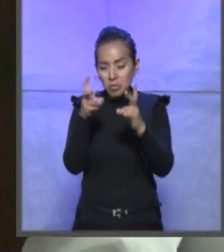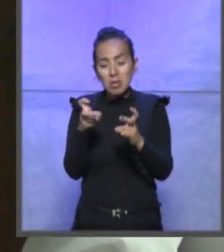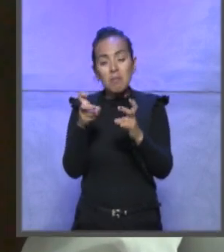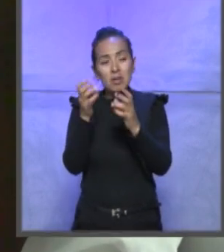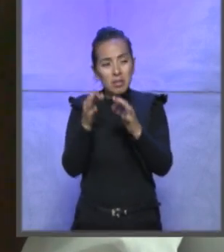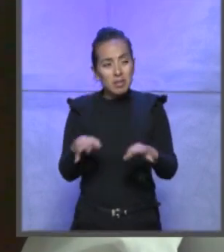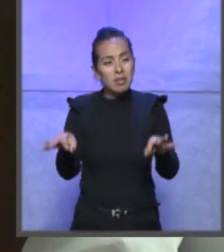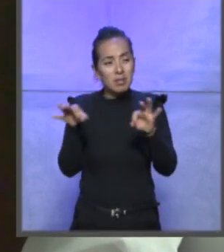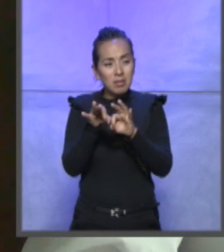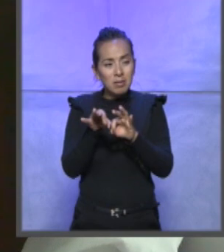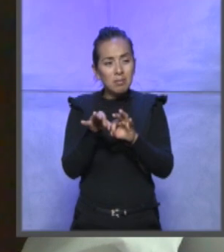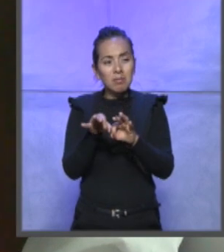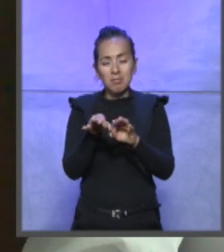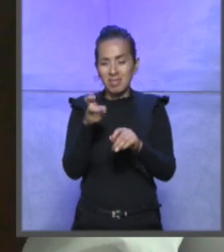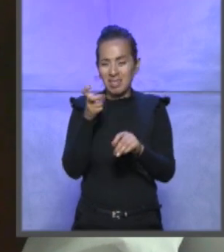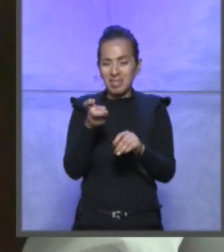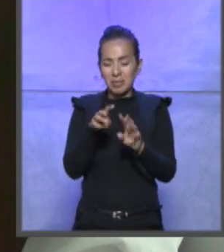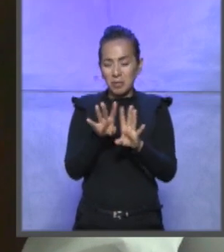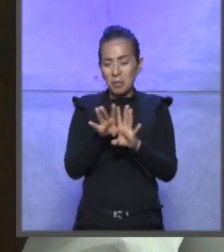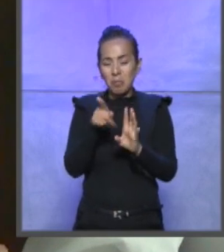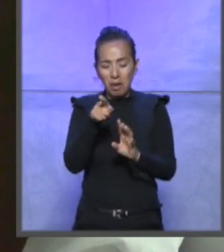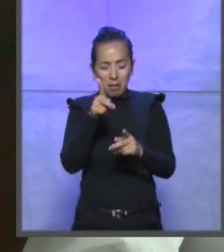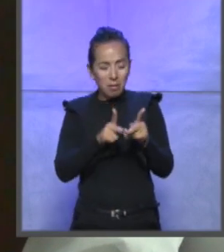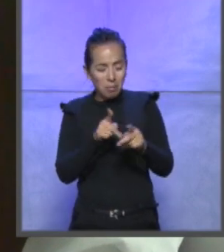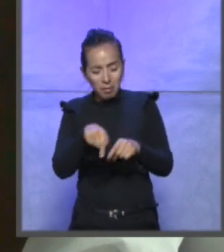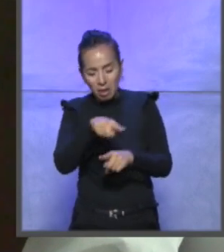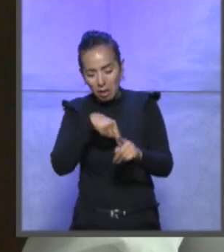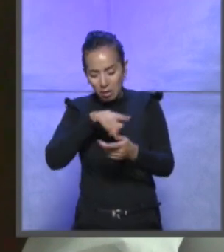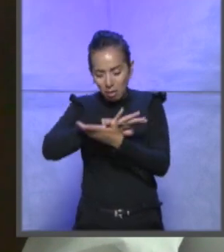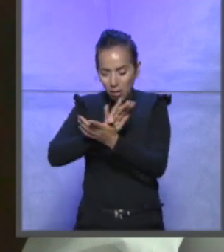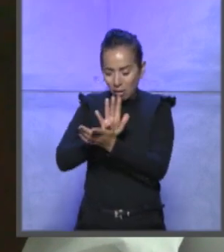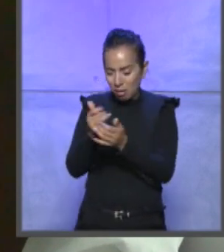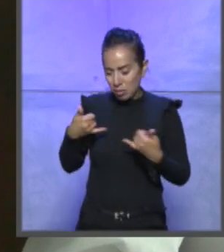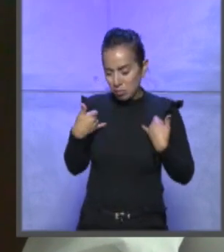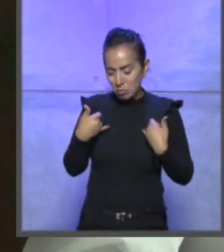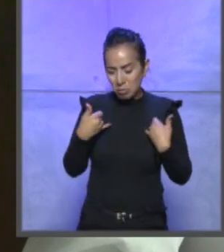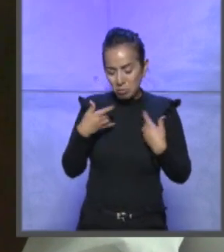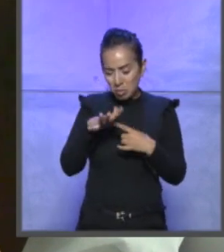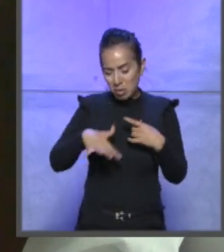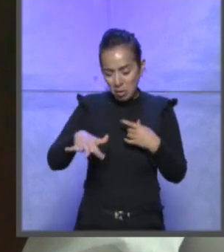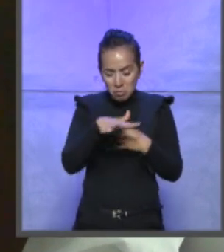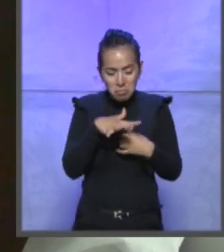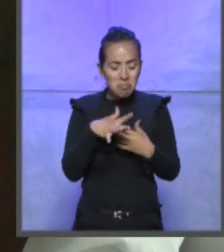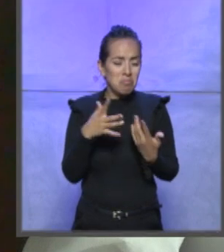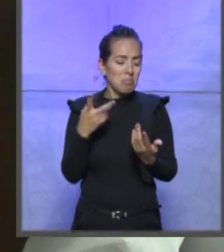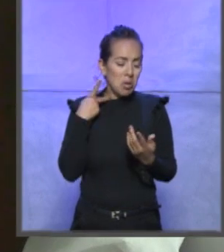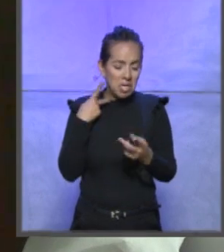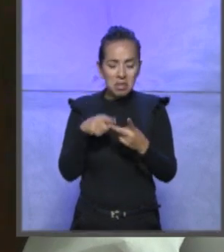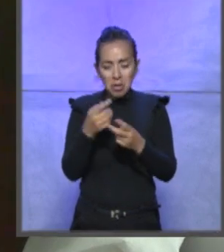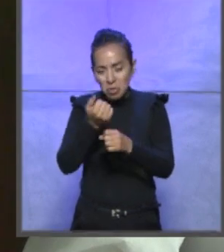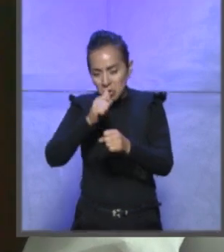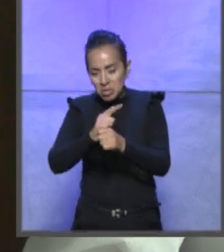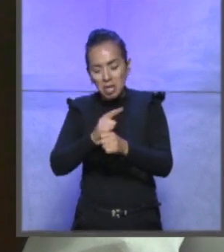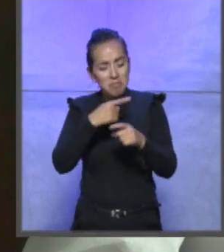un tema muy crucial o muy controversial en esta parte, en la discriminación, ya sea en el ámbito político, en